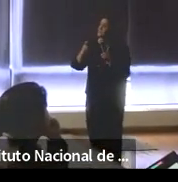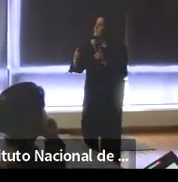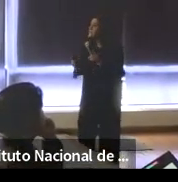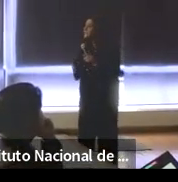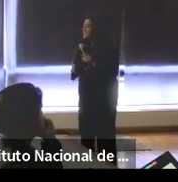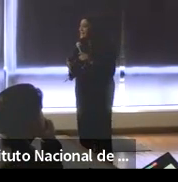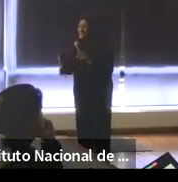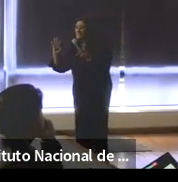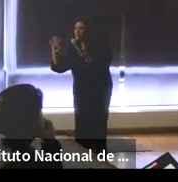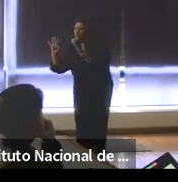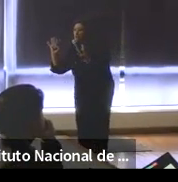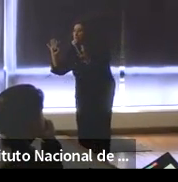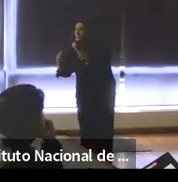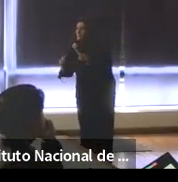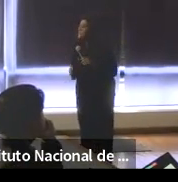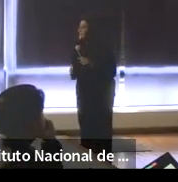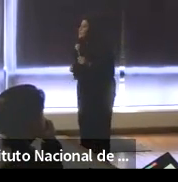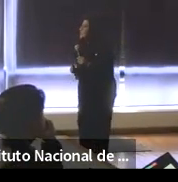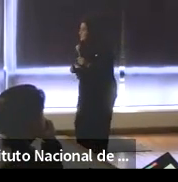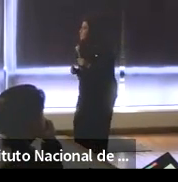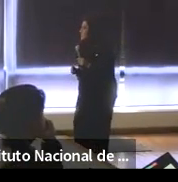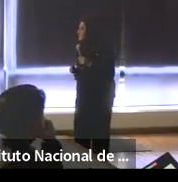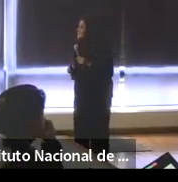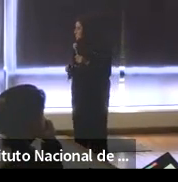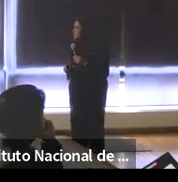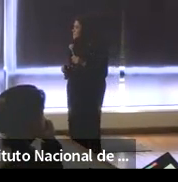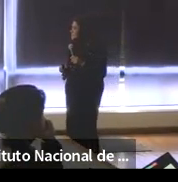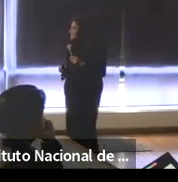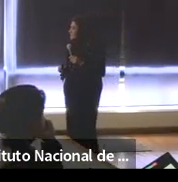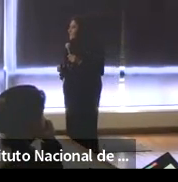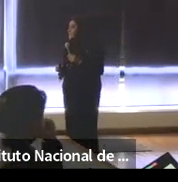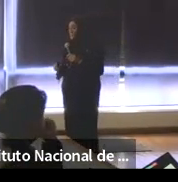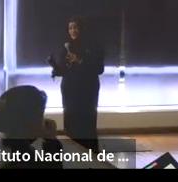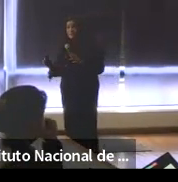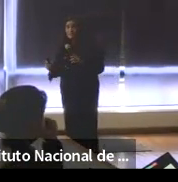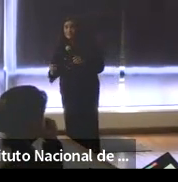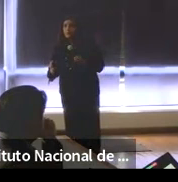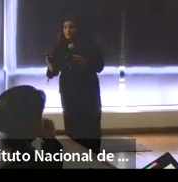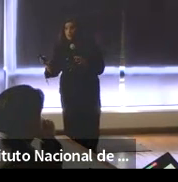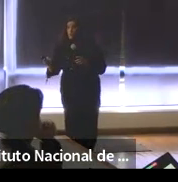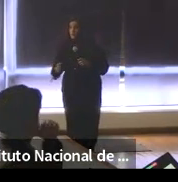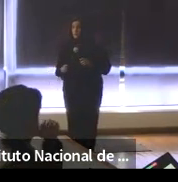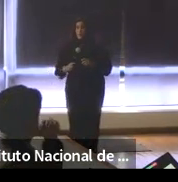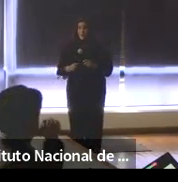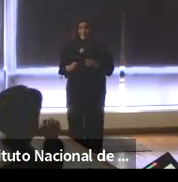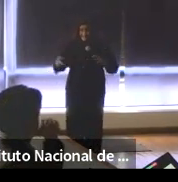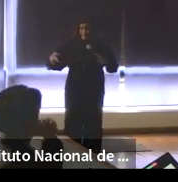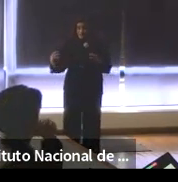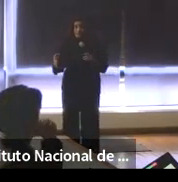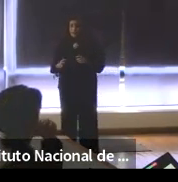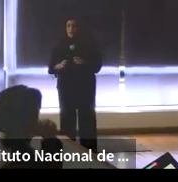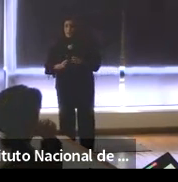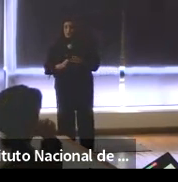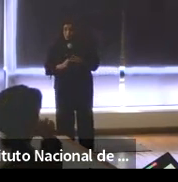este enfoque tradicional qué es lo que usualmente sucede en todas las organizaciones no sé si en esta porque yo no conozco la